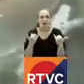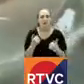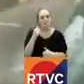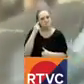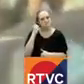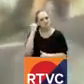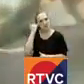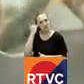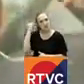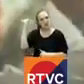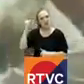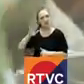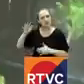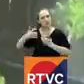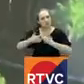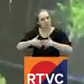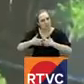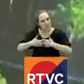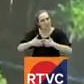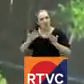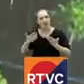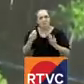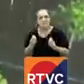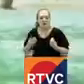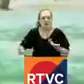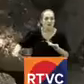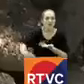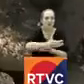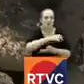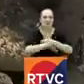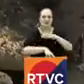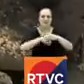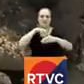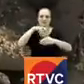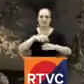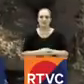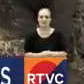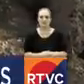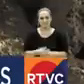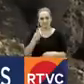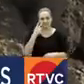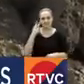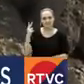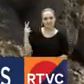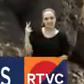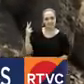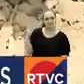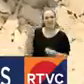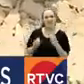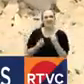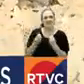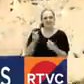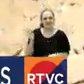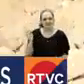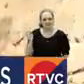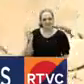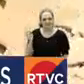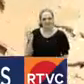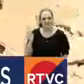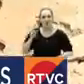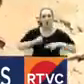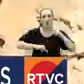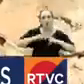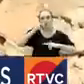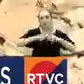que reutiliza estos materiales, dándole un respiro al entorno. ¿Alguna vez se ha preguntado qué hacer con los escombros que le sobran después de